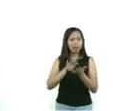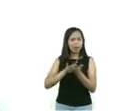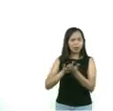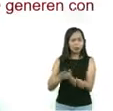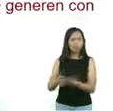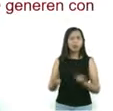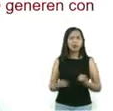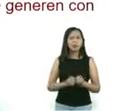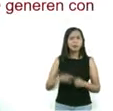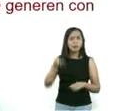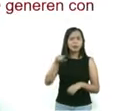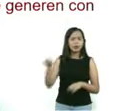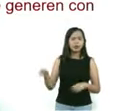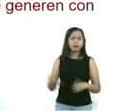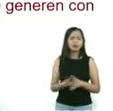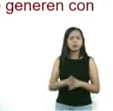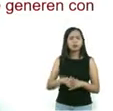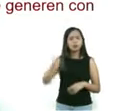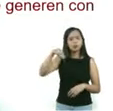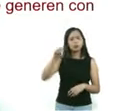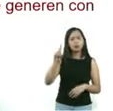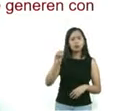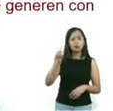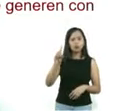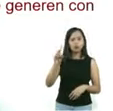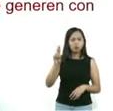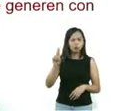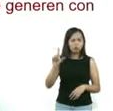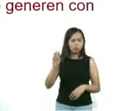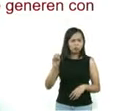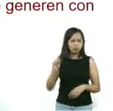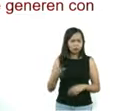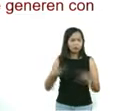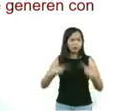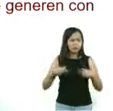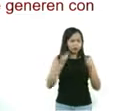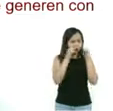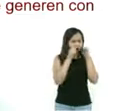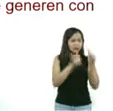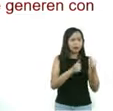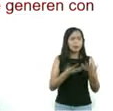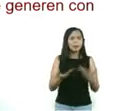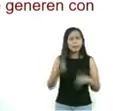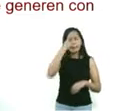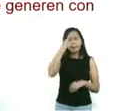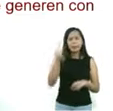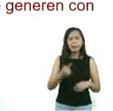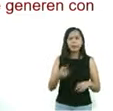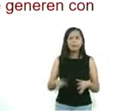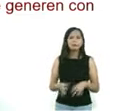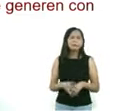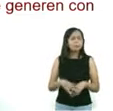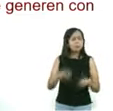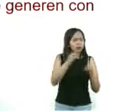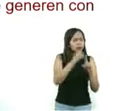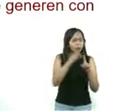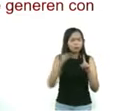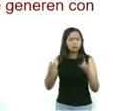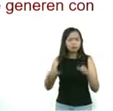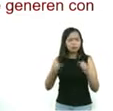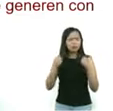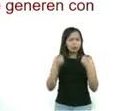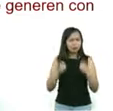los módulos de atención ciudadana para que pueda hacerse un monitoreo en temas de seguridad.